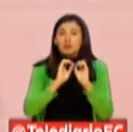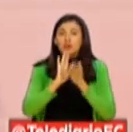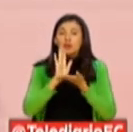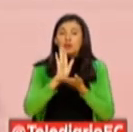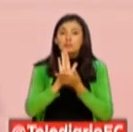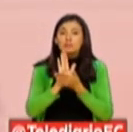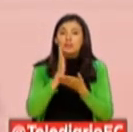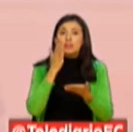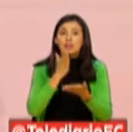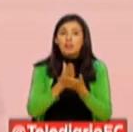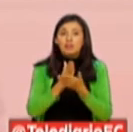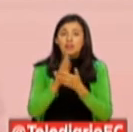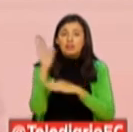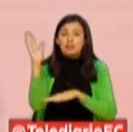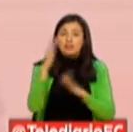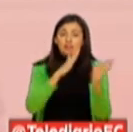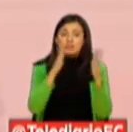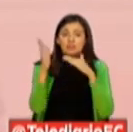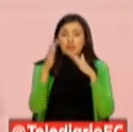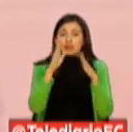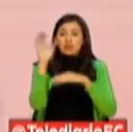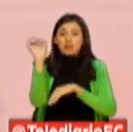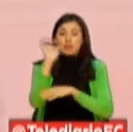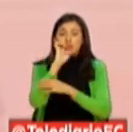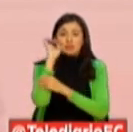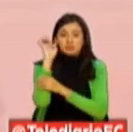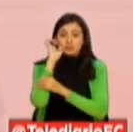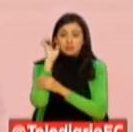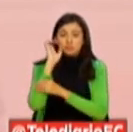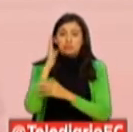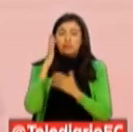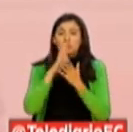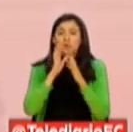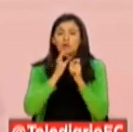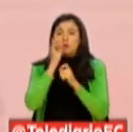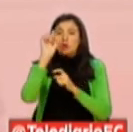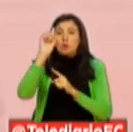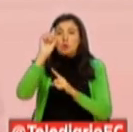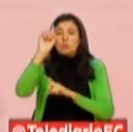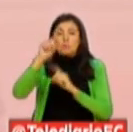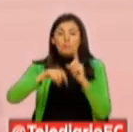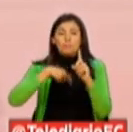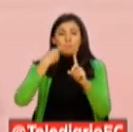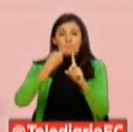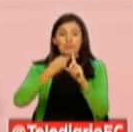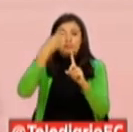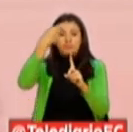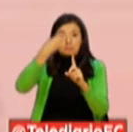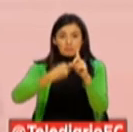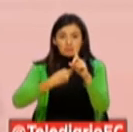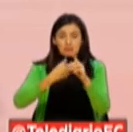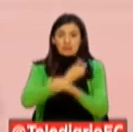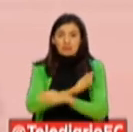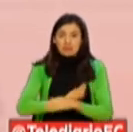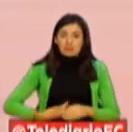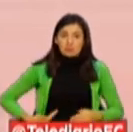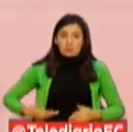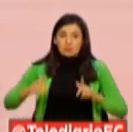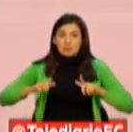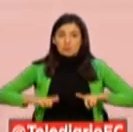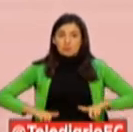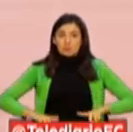de excepción en San Lorenzo y Eloy Alfaro por un mes. El presidente dijo que se hará